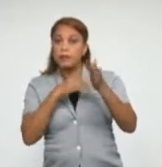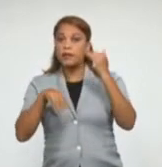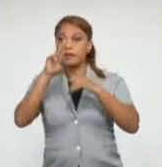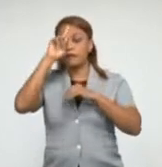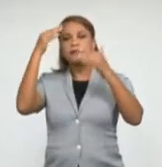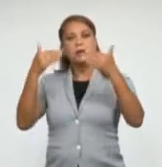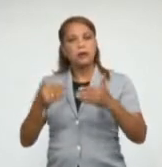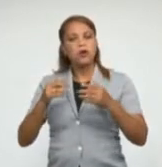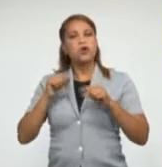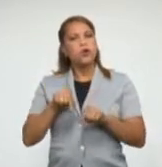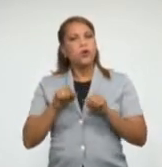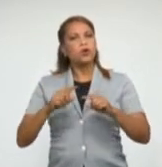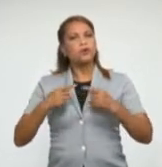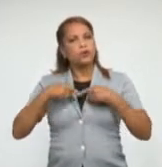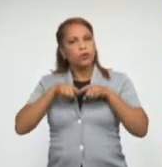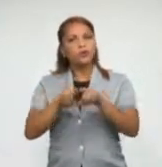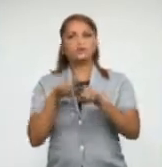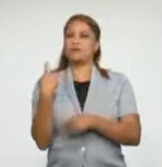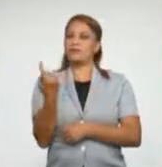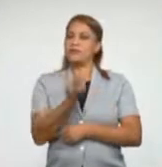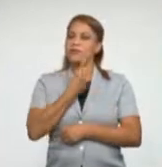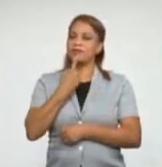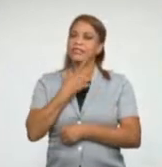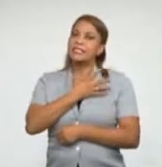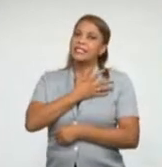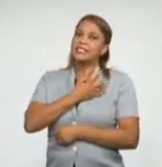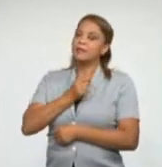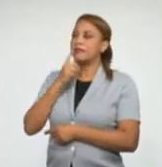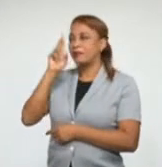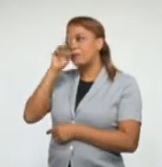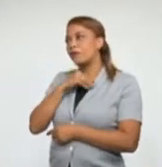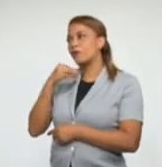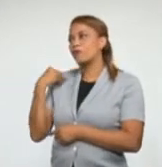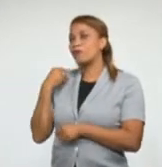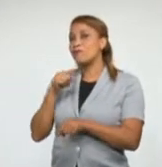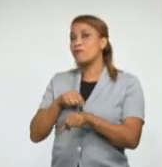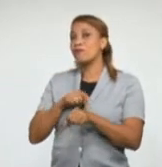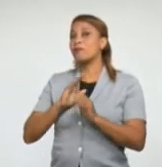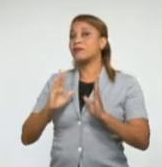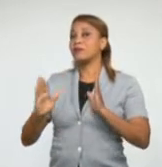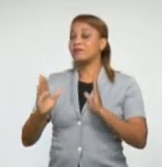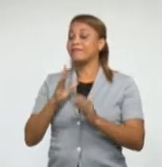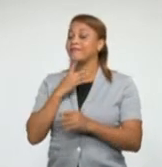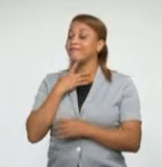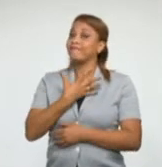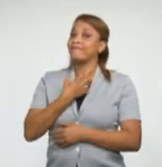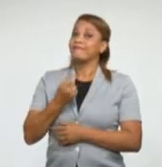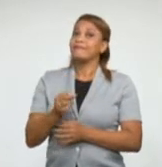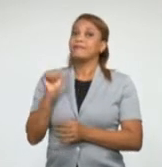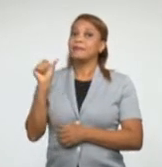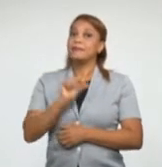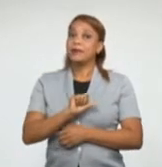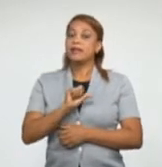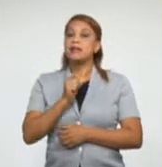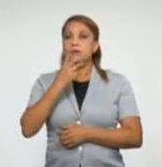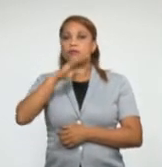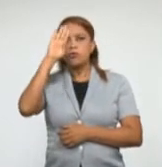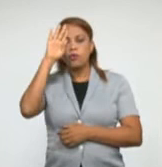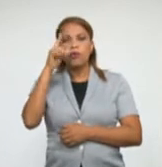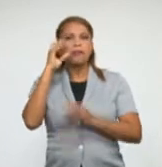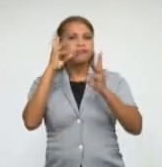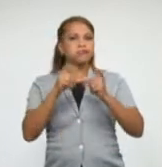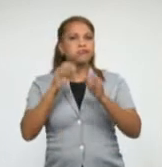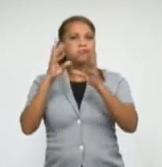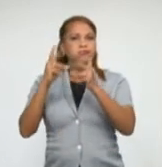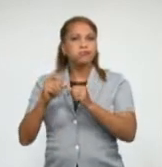vuelve a acompañar y, lamentablemente, doctor, en una jornada bien delicada para la nación, cuando Cuba reporta la cifra